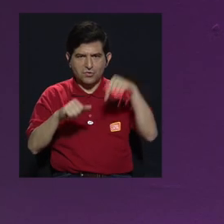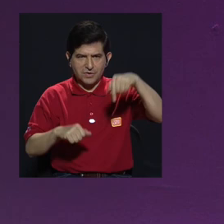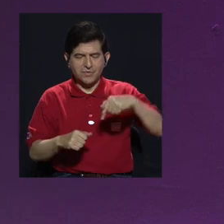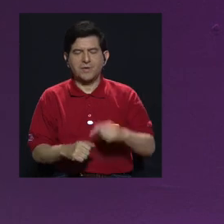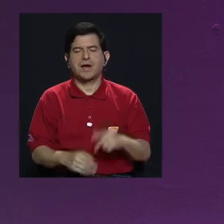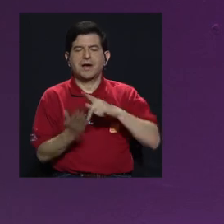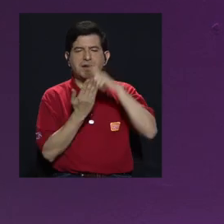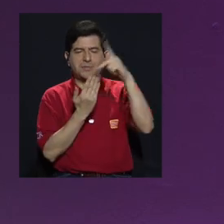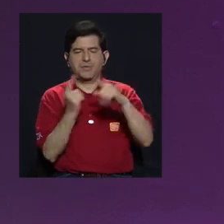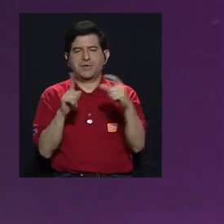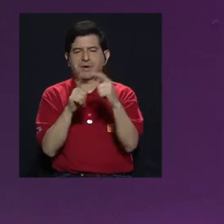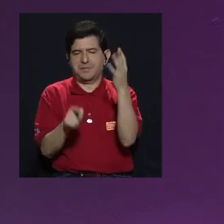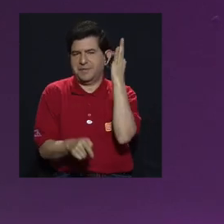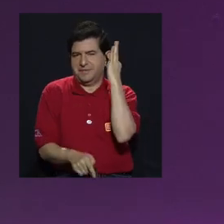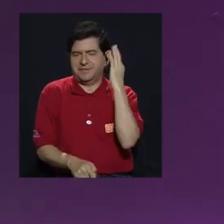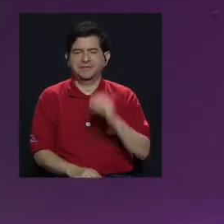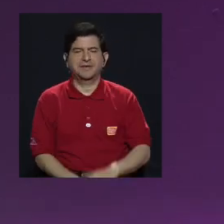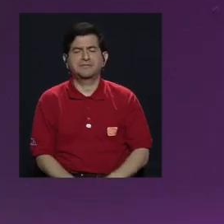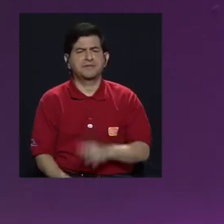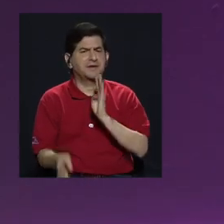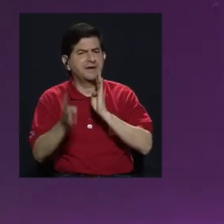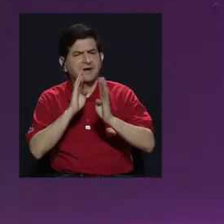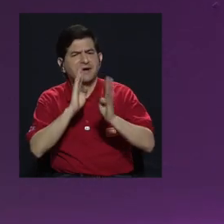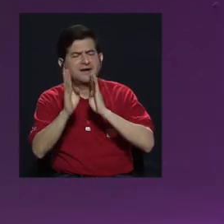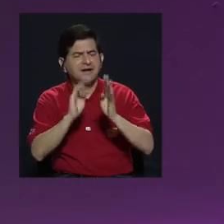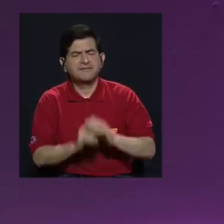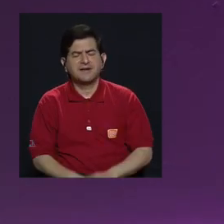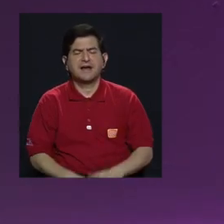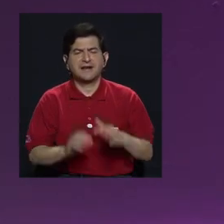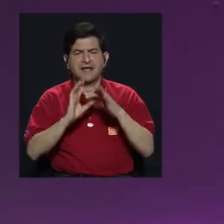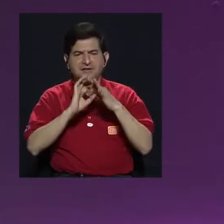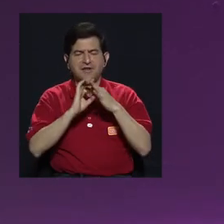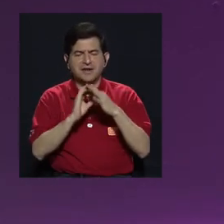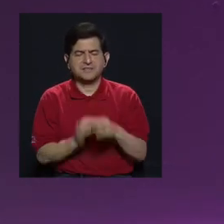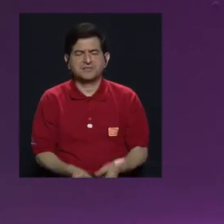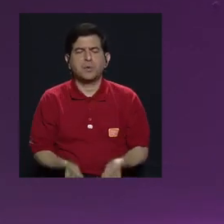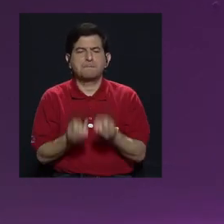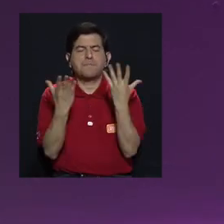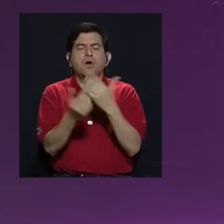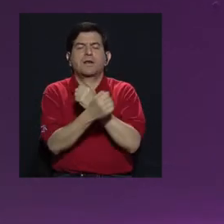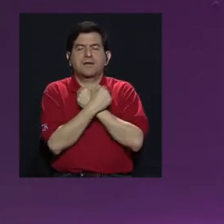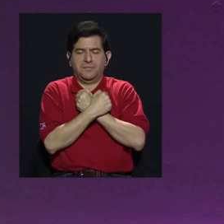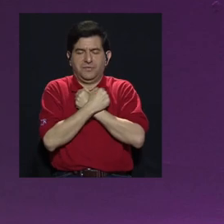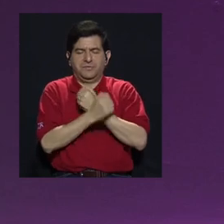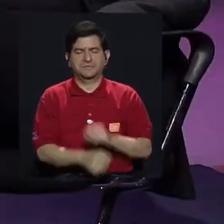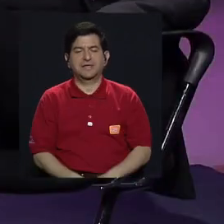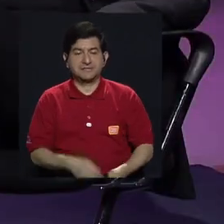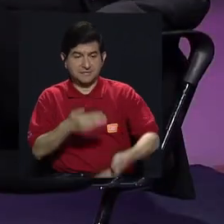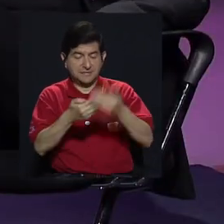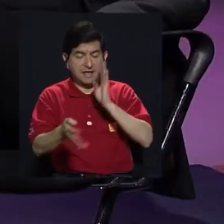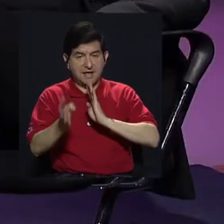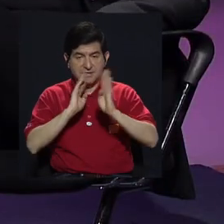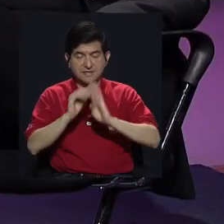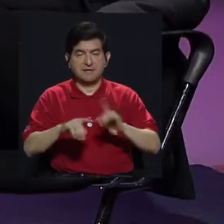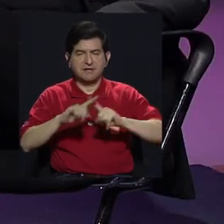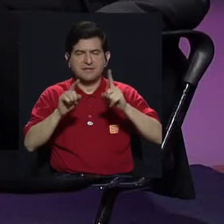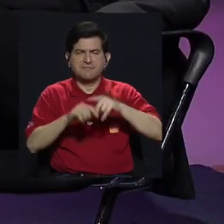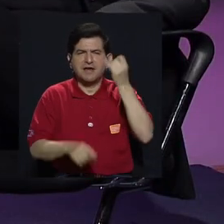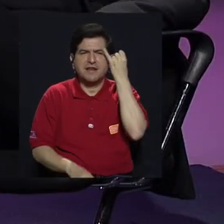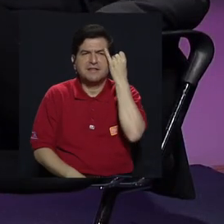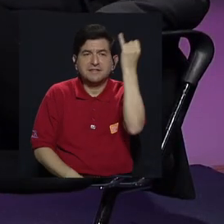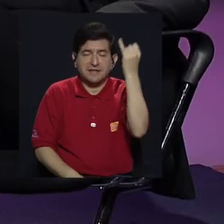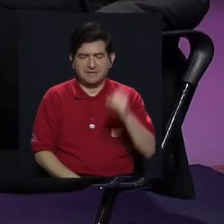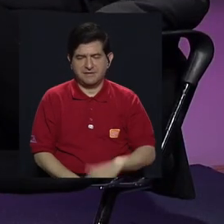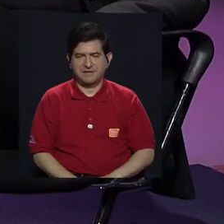Continuamos aquí en su programa Palabra de Mujer, conversando sobre las relaciones poliamorosas. Antes comentamos algunos conceptos